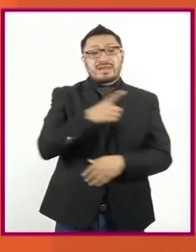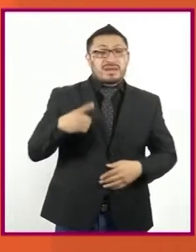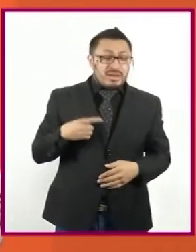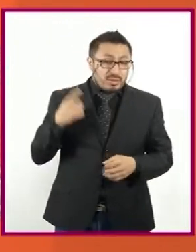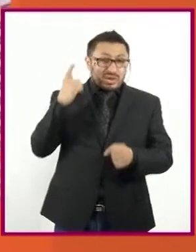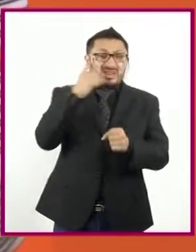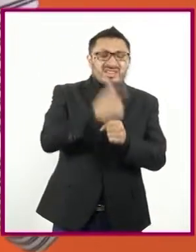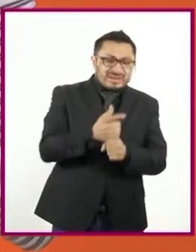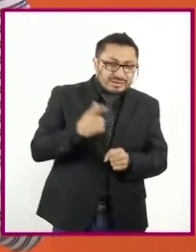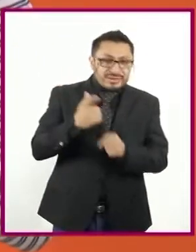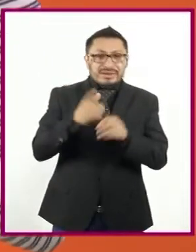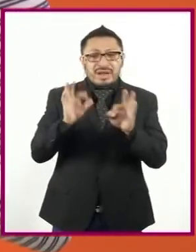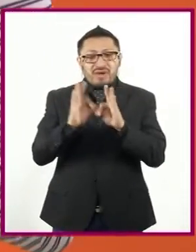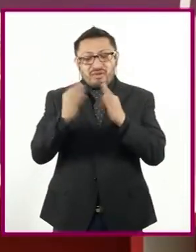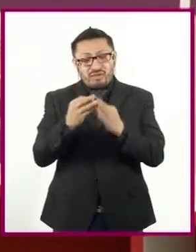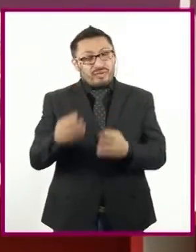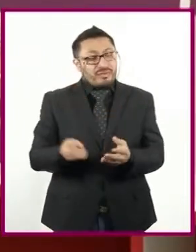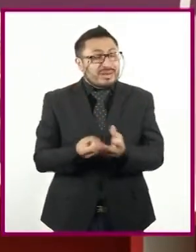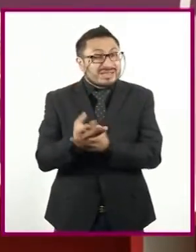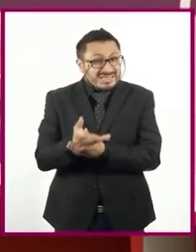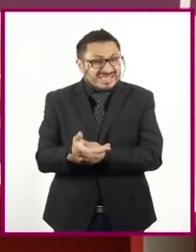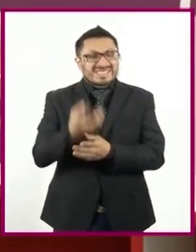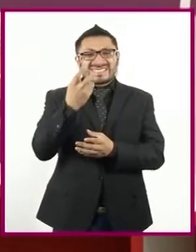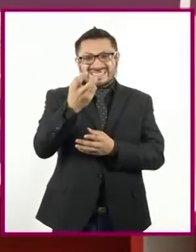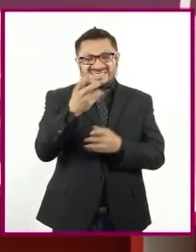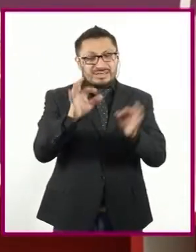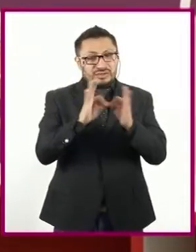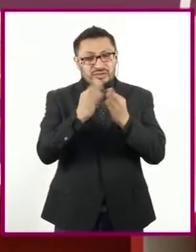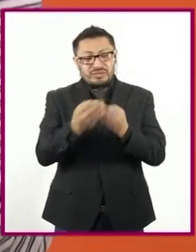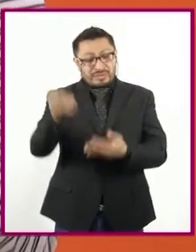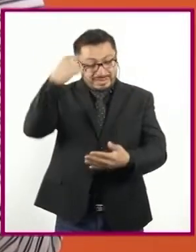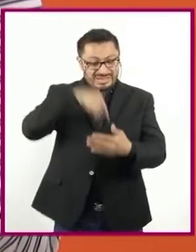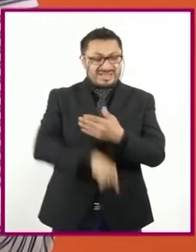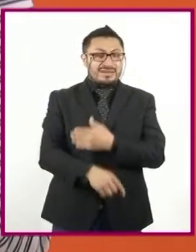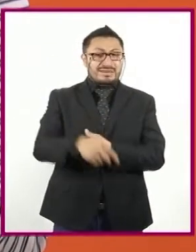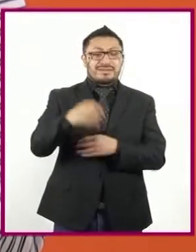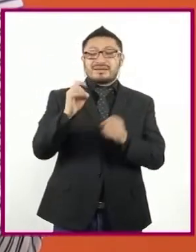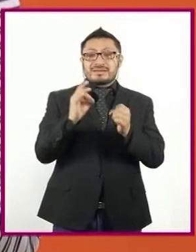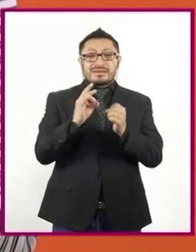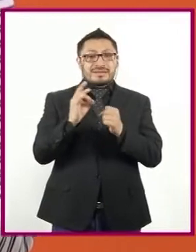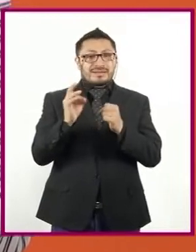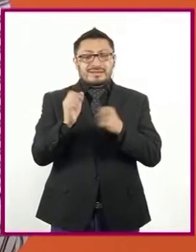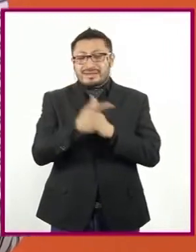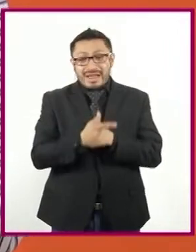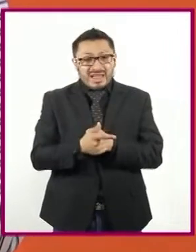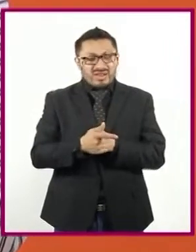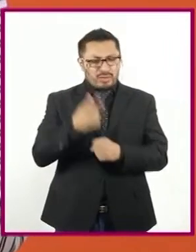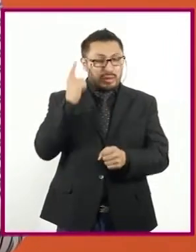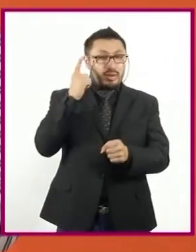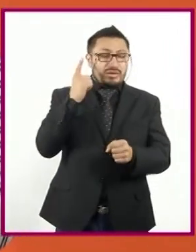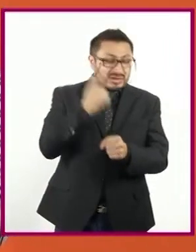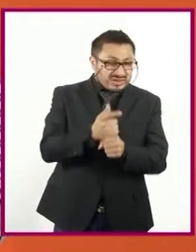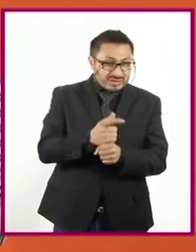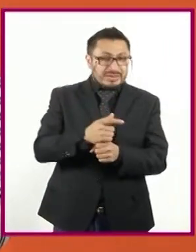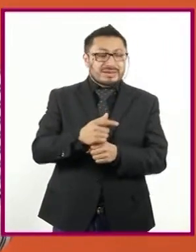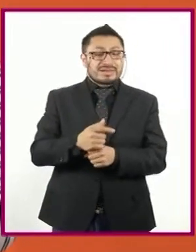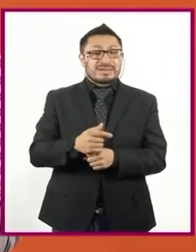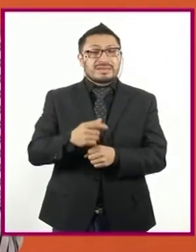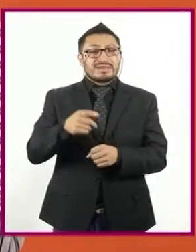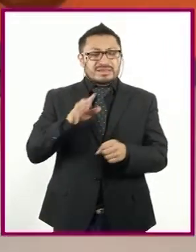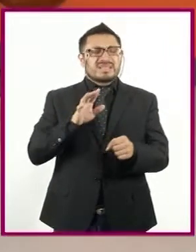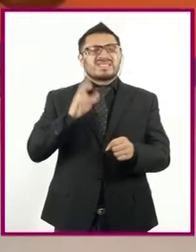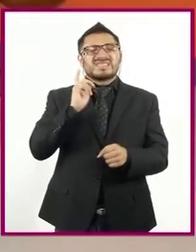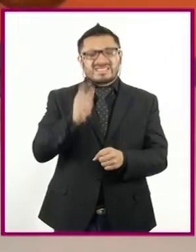poder salir de ahí. Hay una frustración muy grande que sí nos acompaña y que es real, no podemos pensar que no existe. El asunto es qué hacemos con